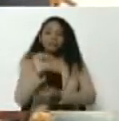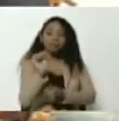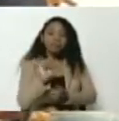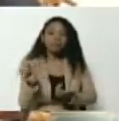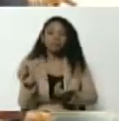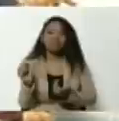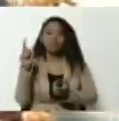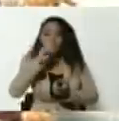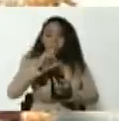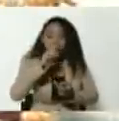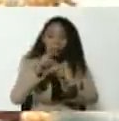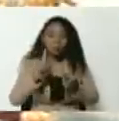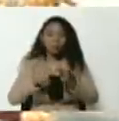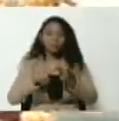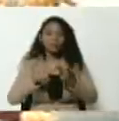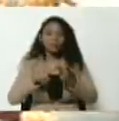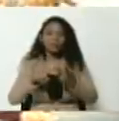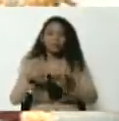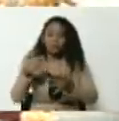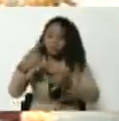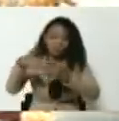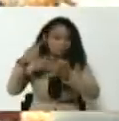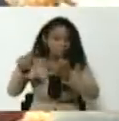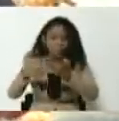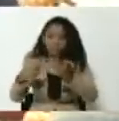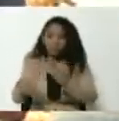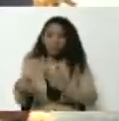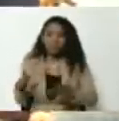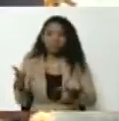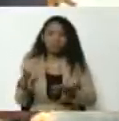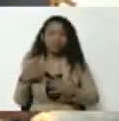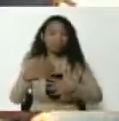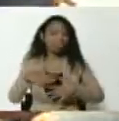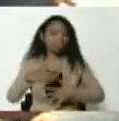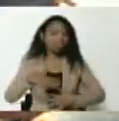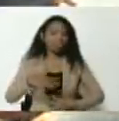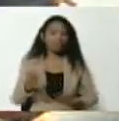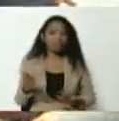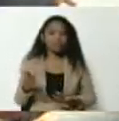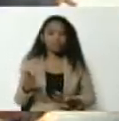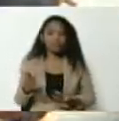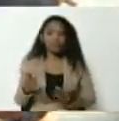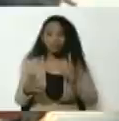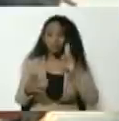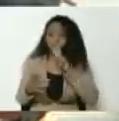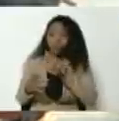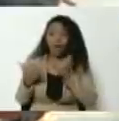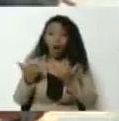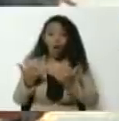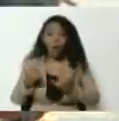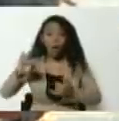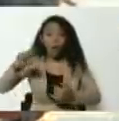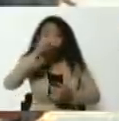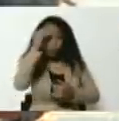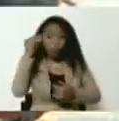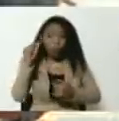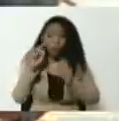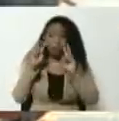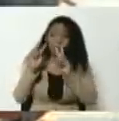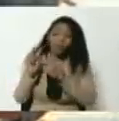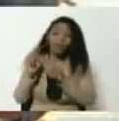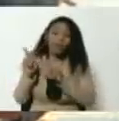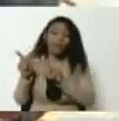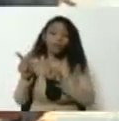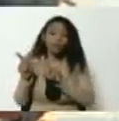en inmuebles y en la buena vida. Pero es ahora que el señor Julio Borges se entera de eso. Tanto